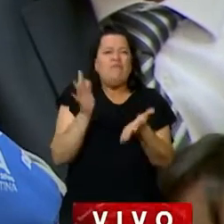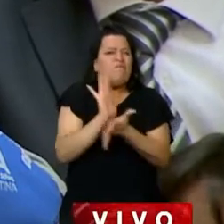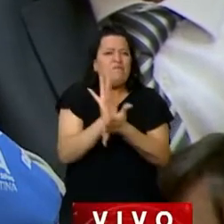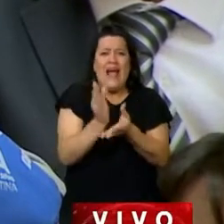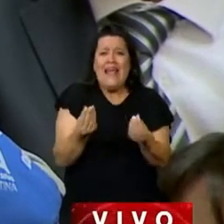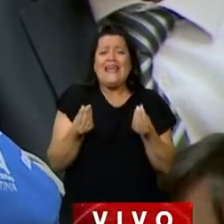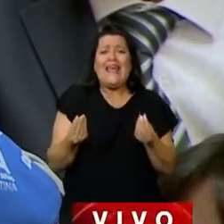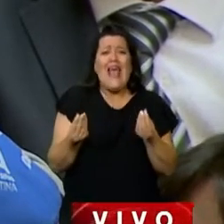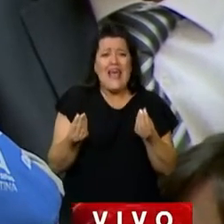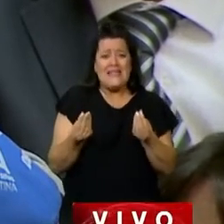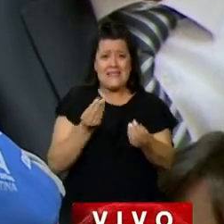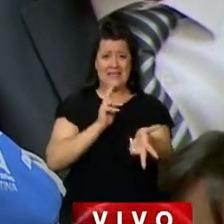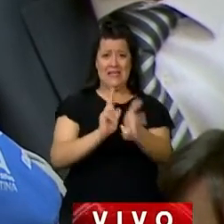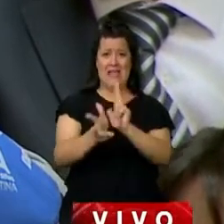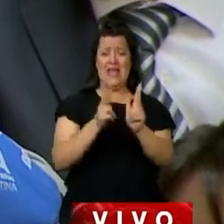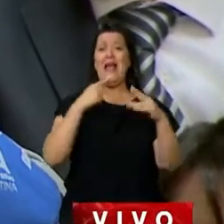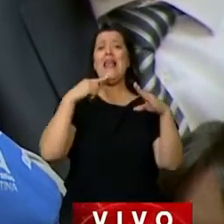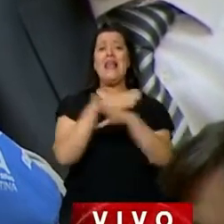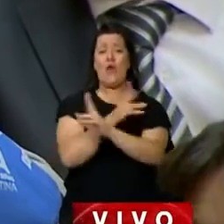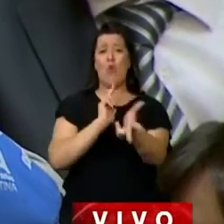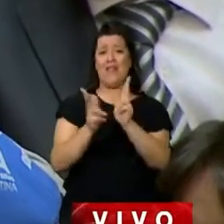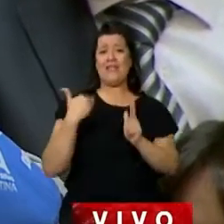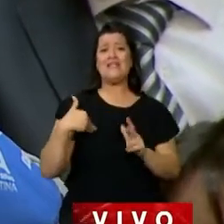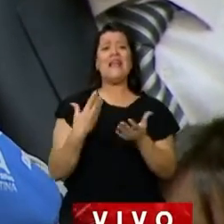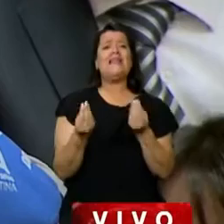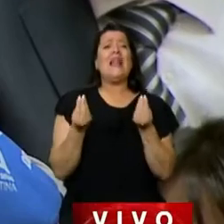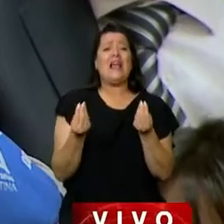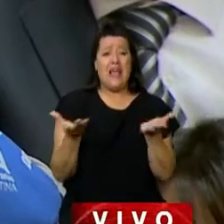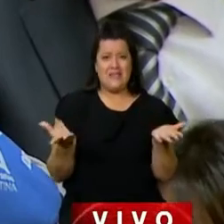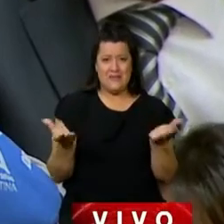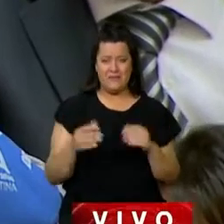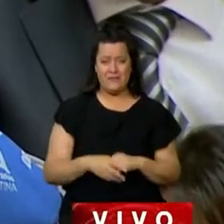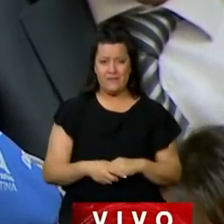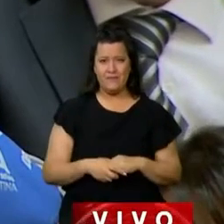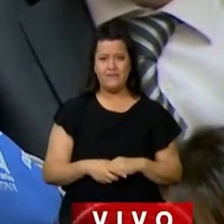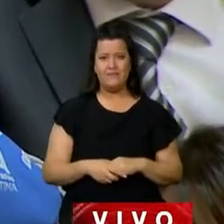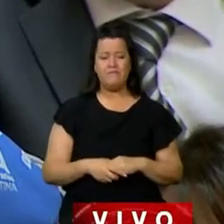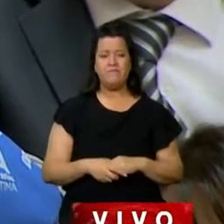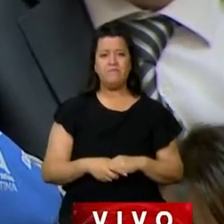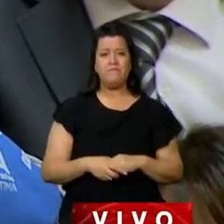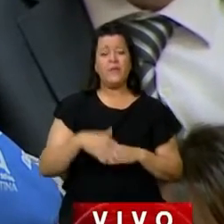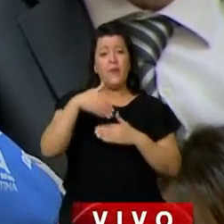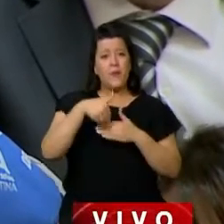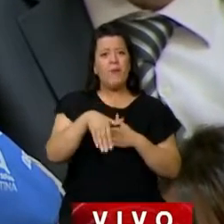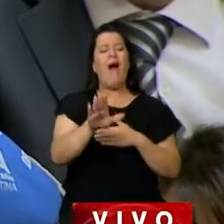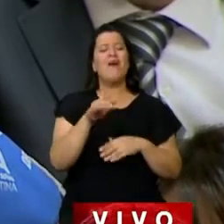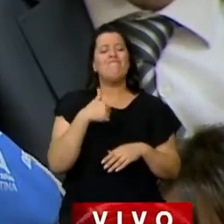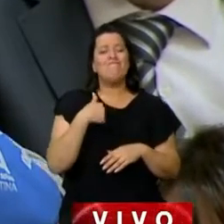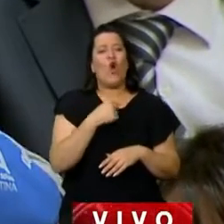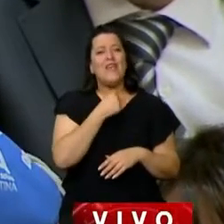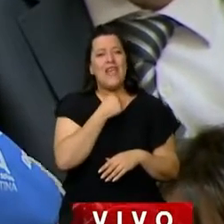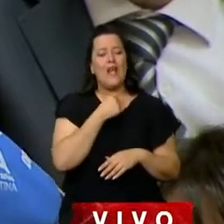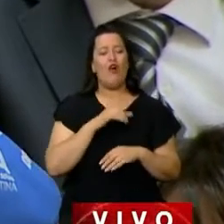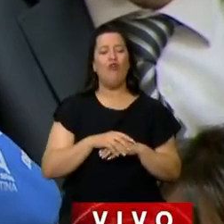la lengua de señas argentina. Vamos, y quiero en este